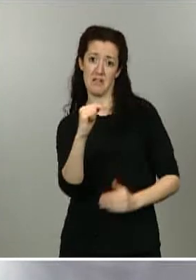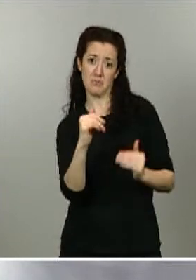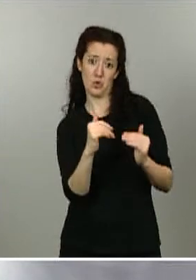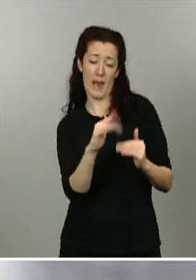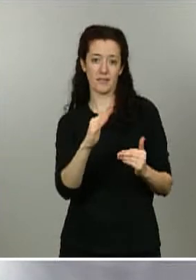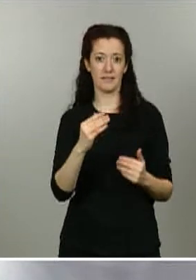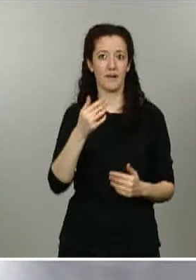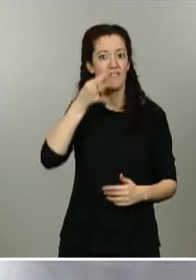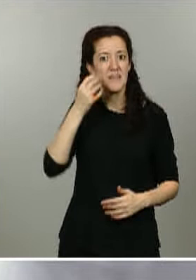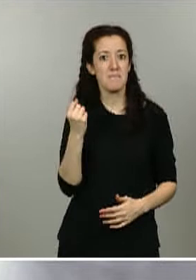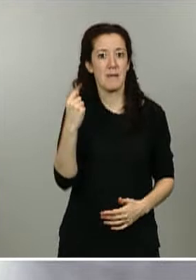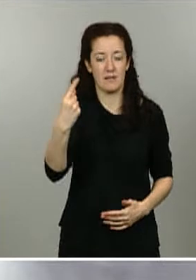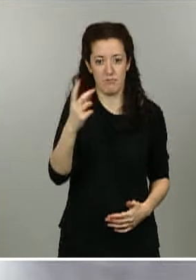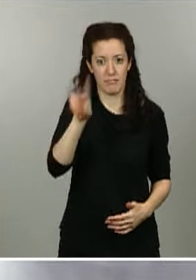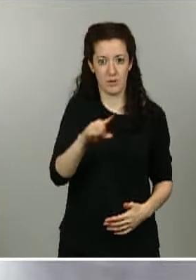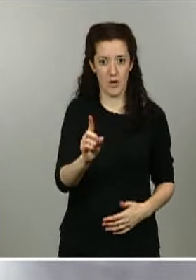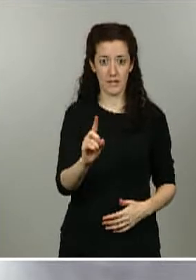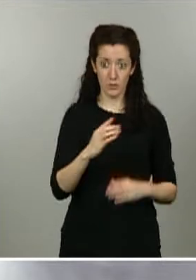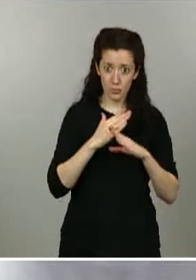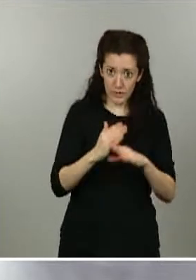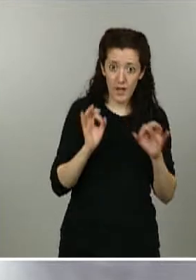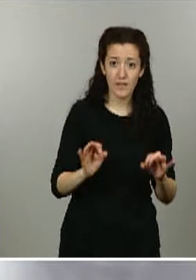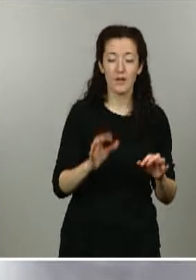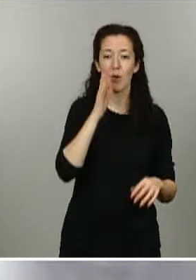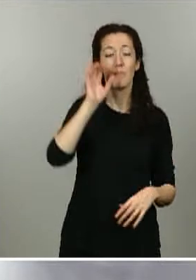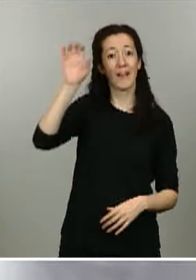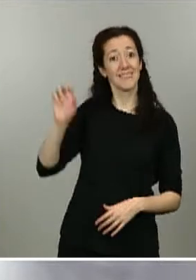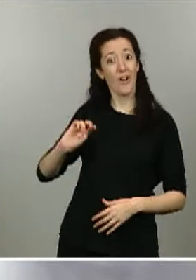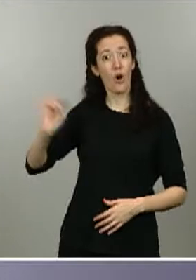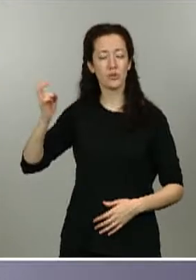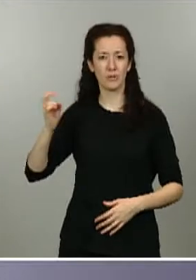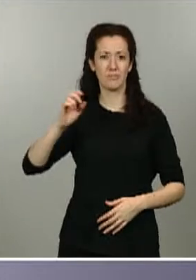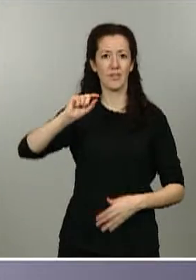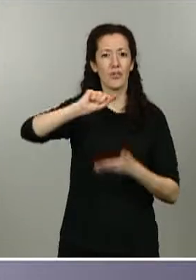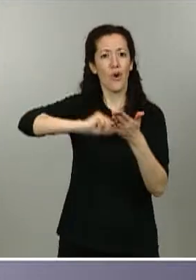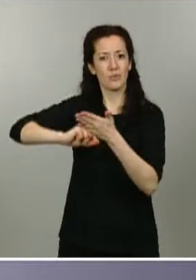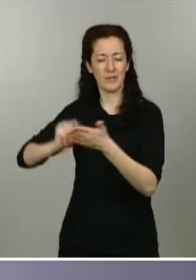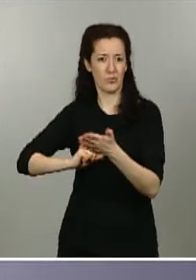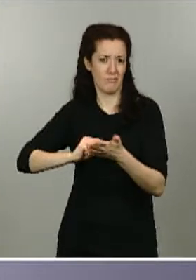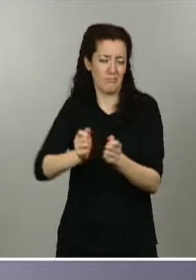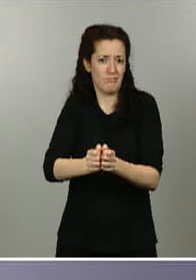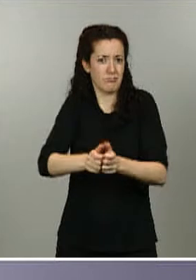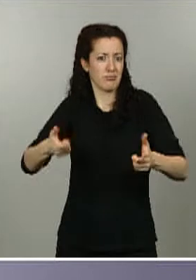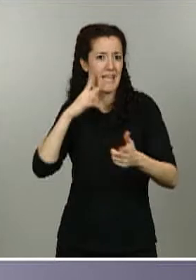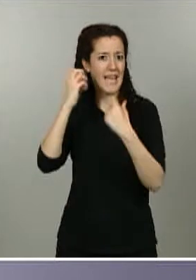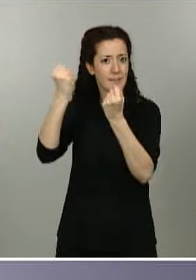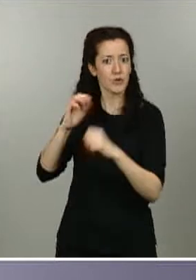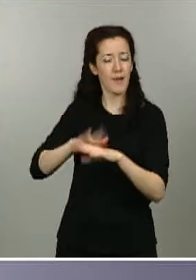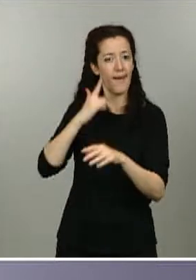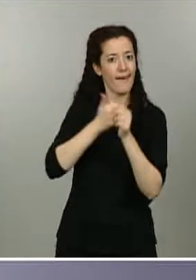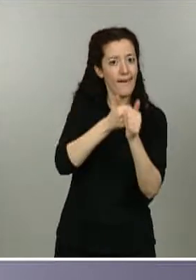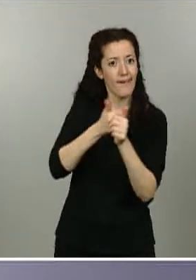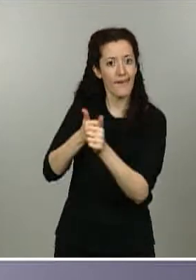¿Van a ser suficientes cuando otros países están contratando a miles? Vamos a ver, en España hay plantillas que han estado